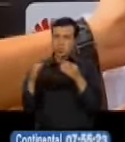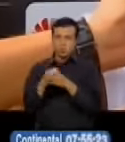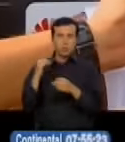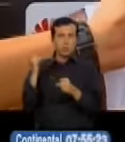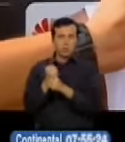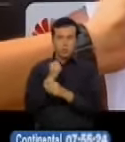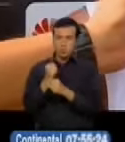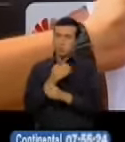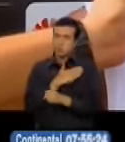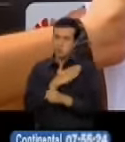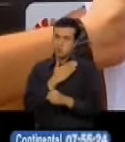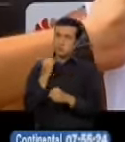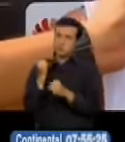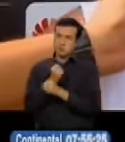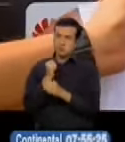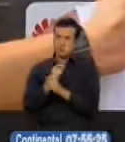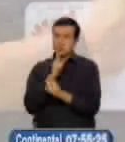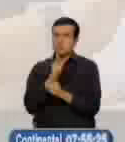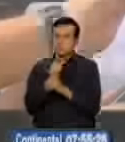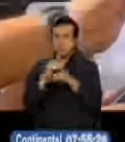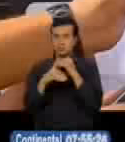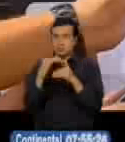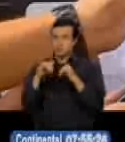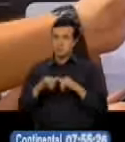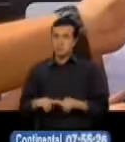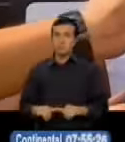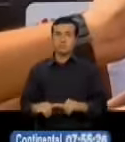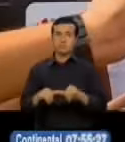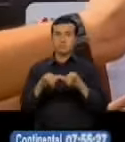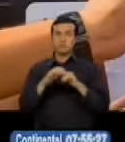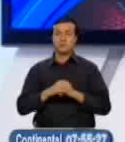trabajo, seguir confiando en lo que se viene haciendo.